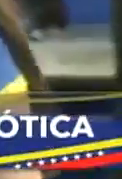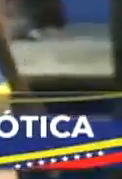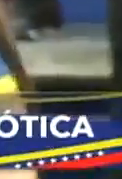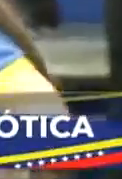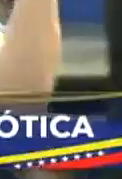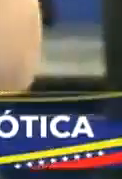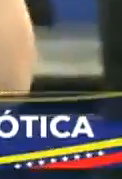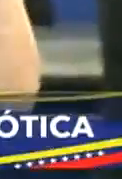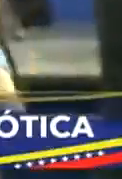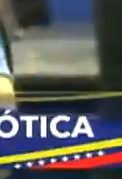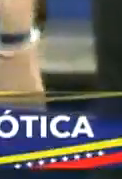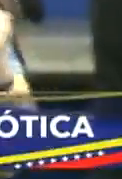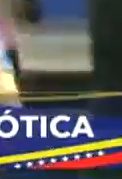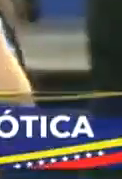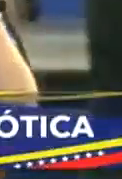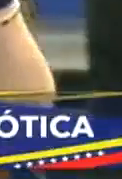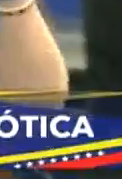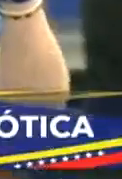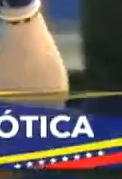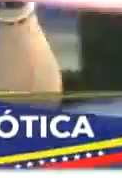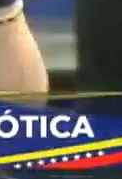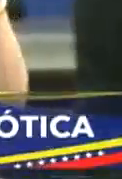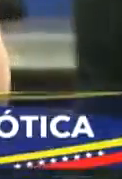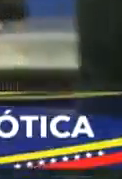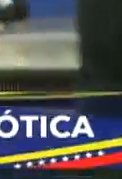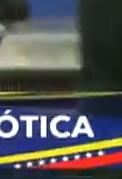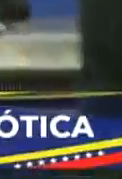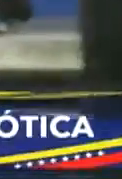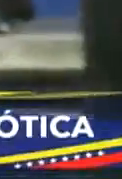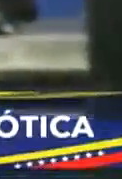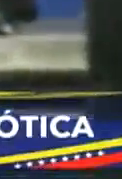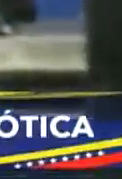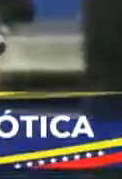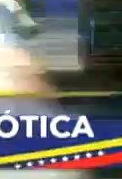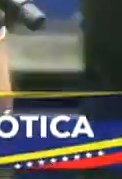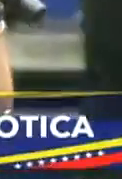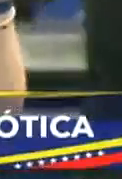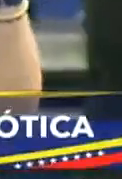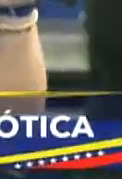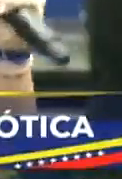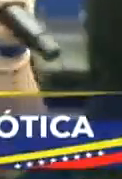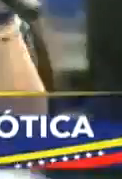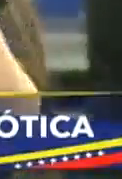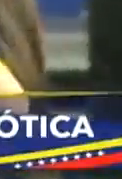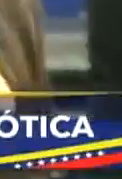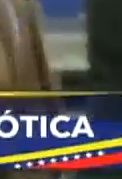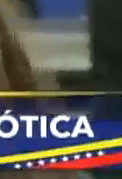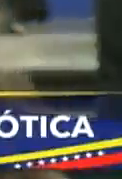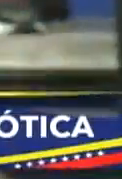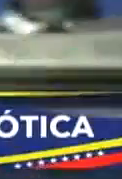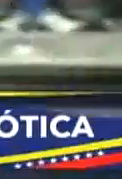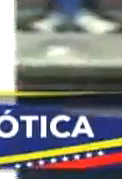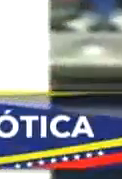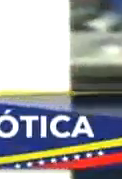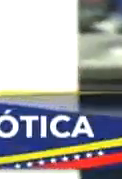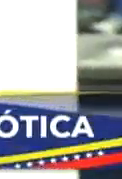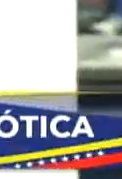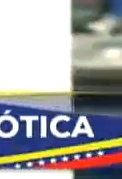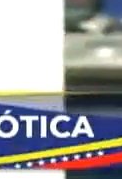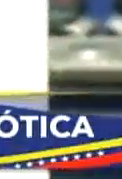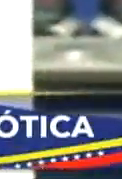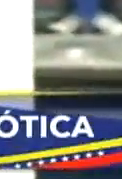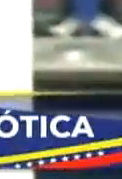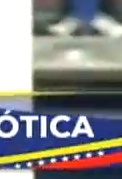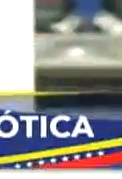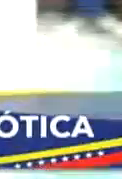cada vez que hay quienes quieren tratar de robarnos nuestra épica, la épica de la juventud bolivariana, la épica de la